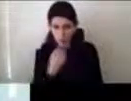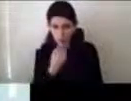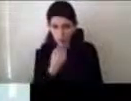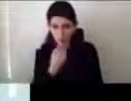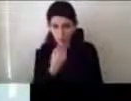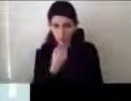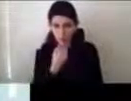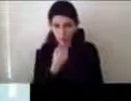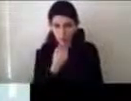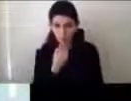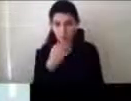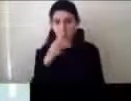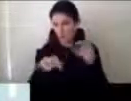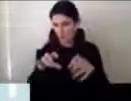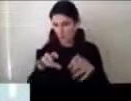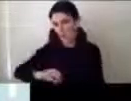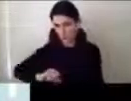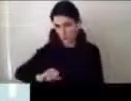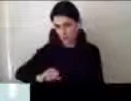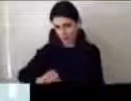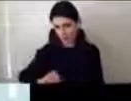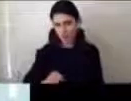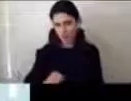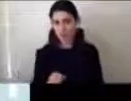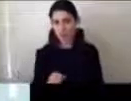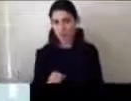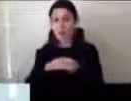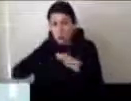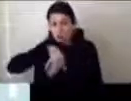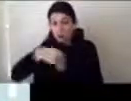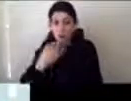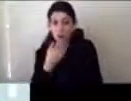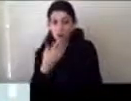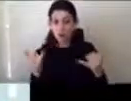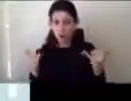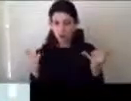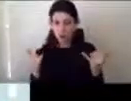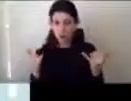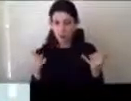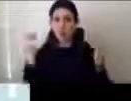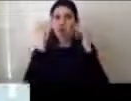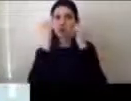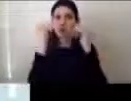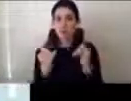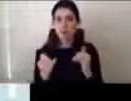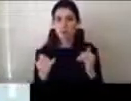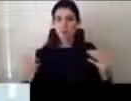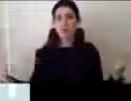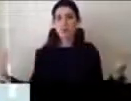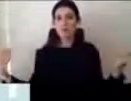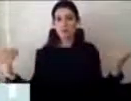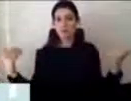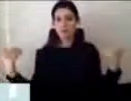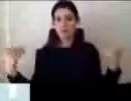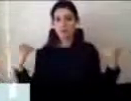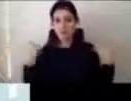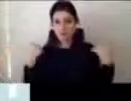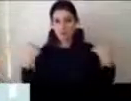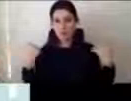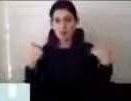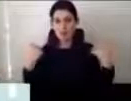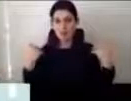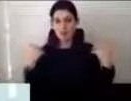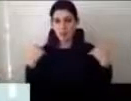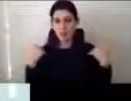mamíferos. Entonces, para nosotros también el juego es una forma de prepararnos para la vida